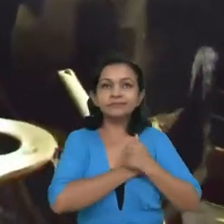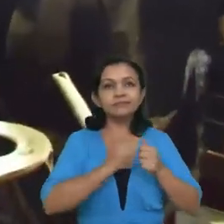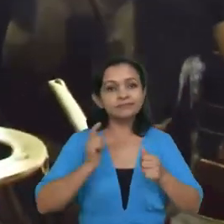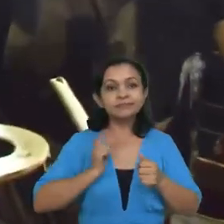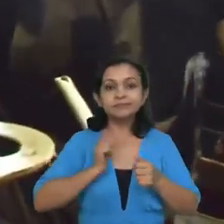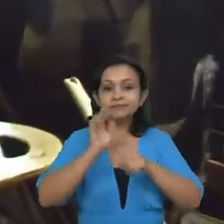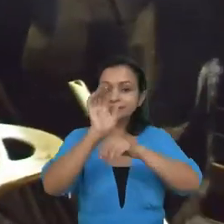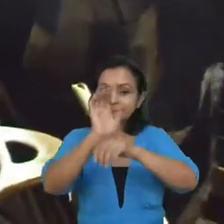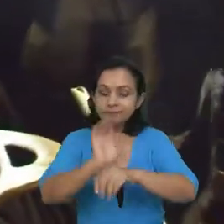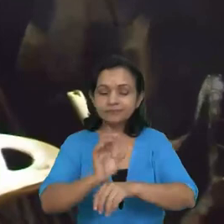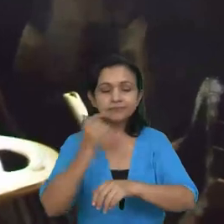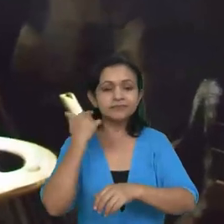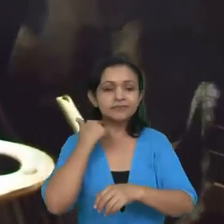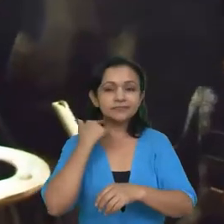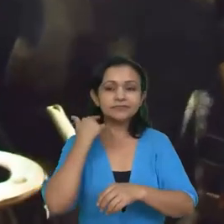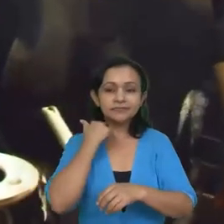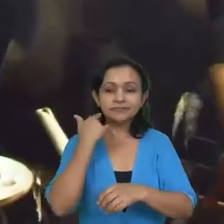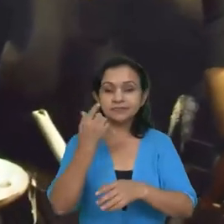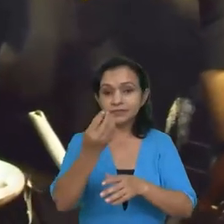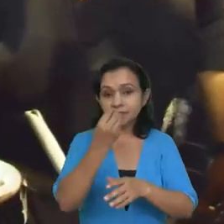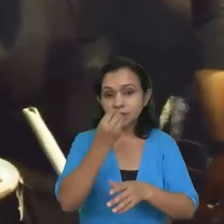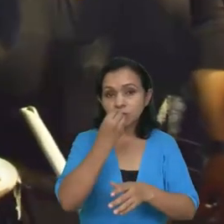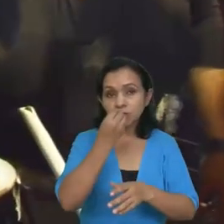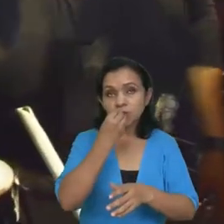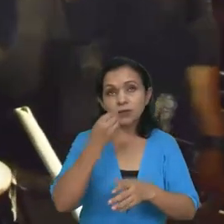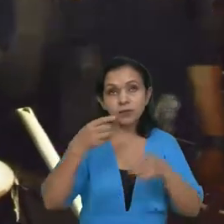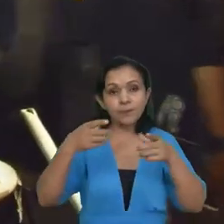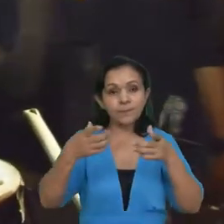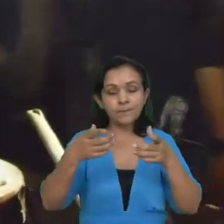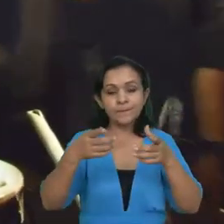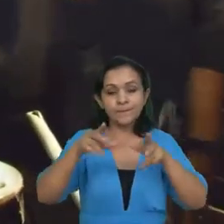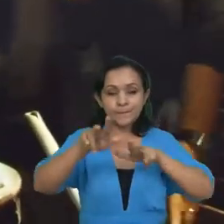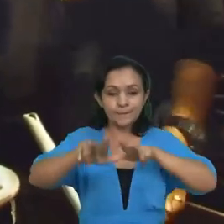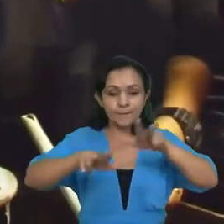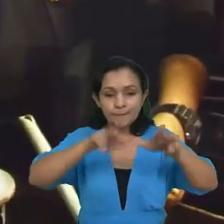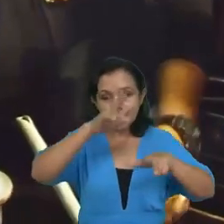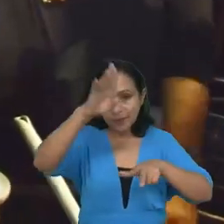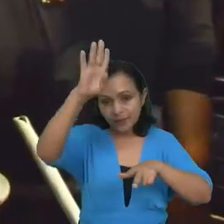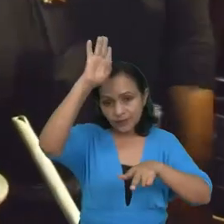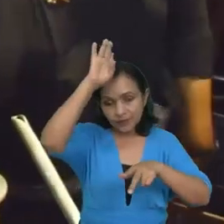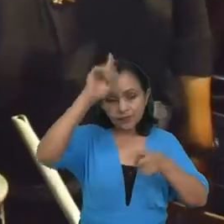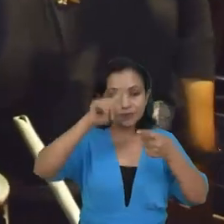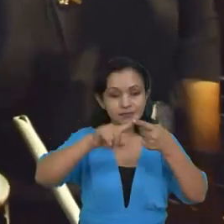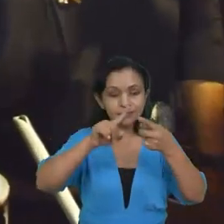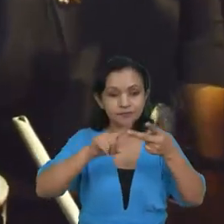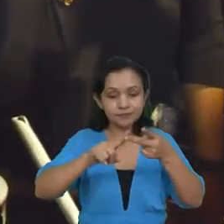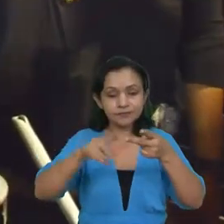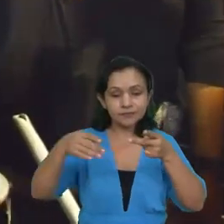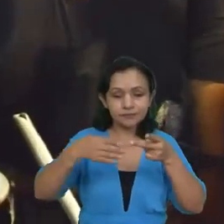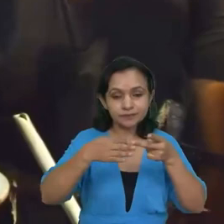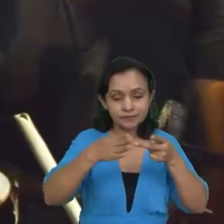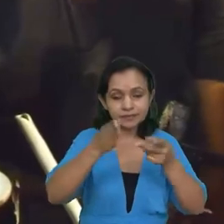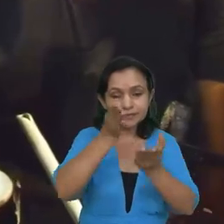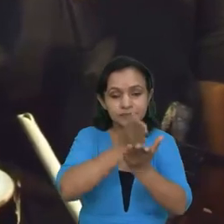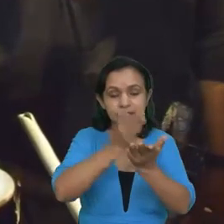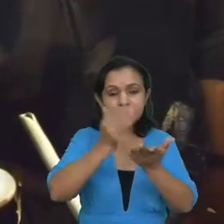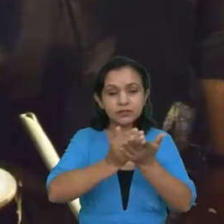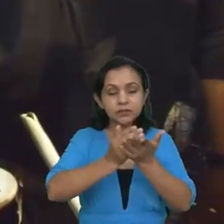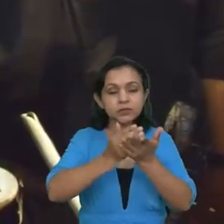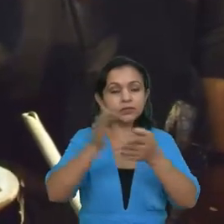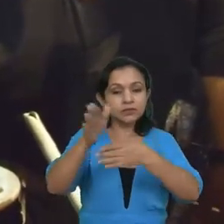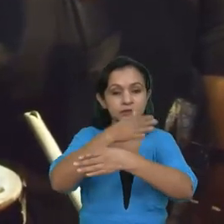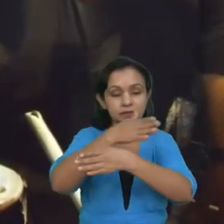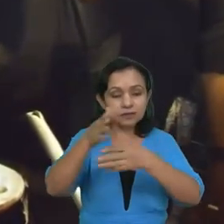la tradición siempre sacando la final igual a la sopa de queso la sopa de mar y aquí le estamos ofreciendo